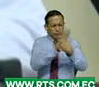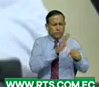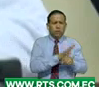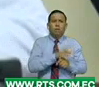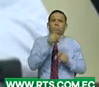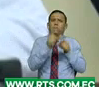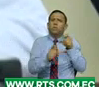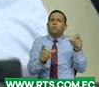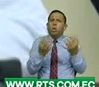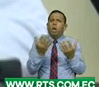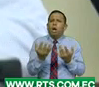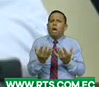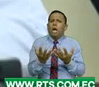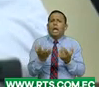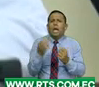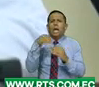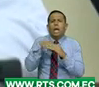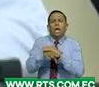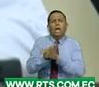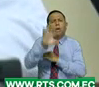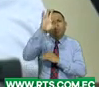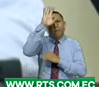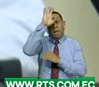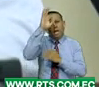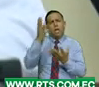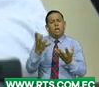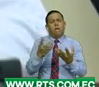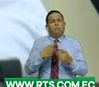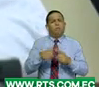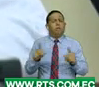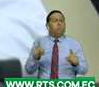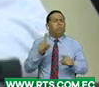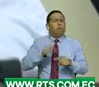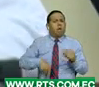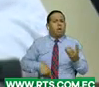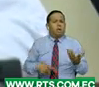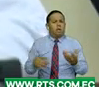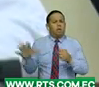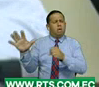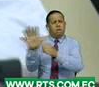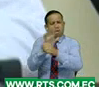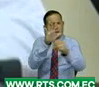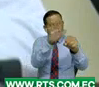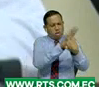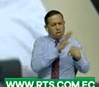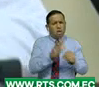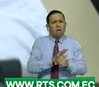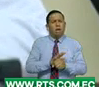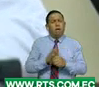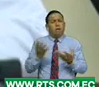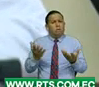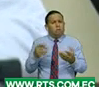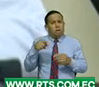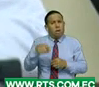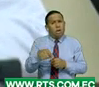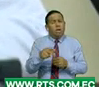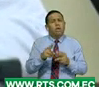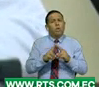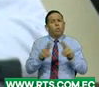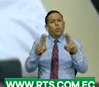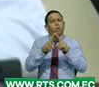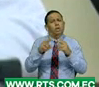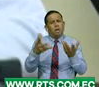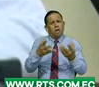preocupante hacia el acceso a una cama usi hacia una unidad de cuidados intensivos